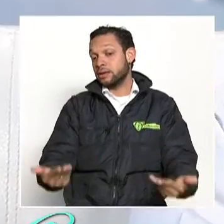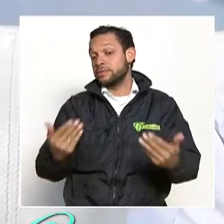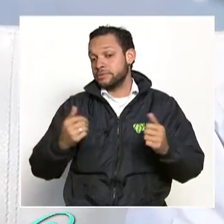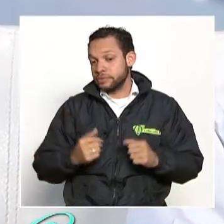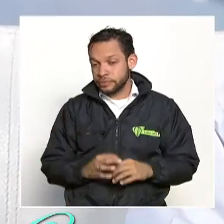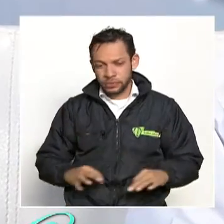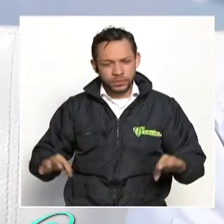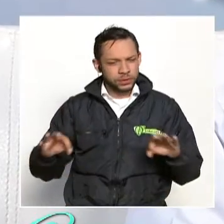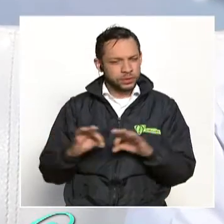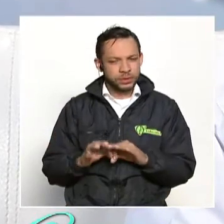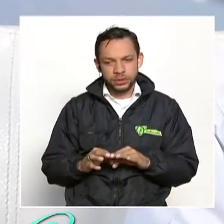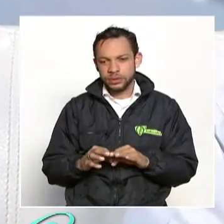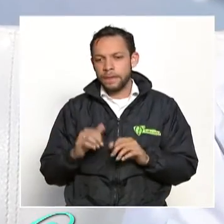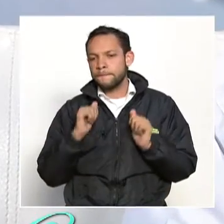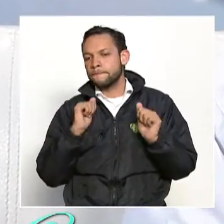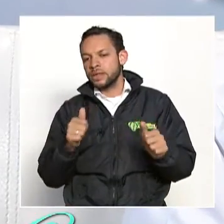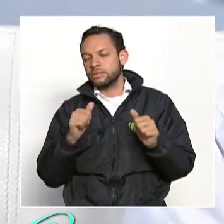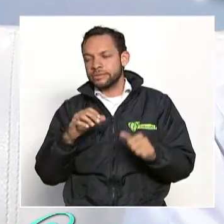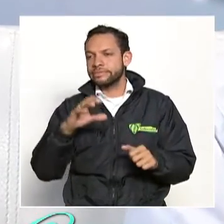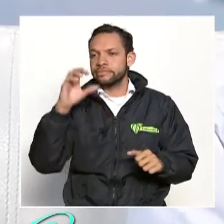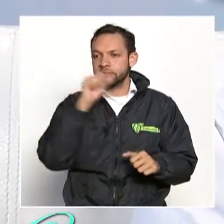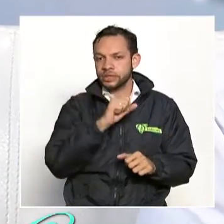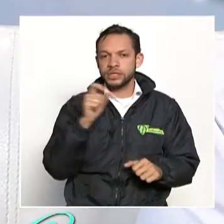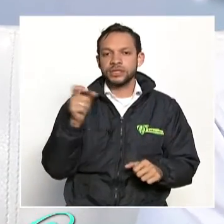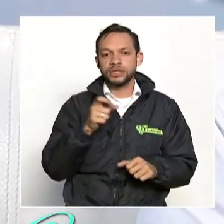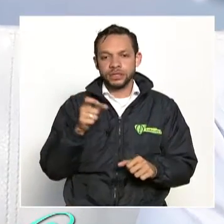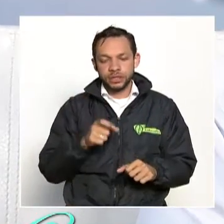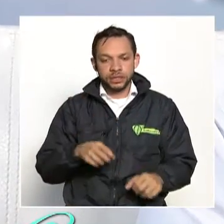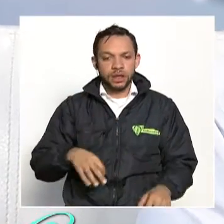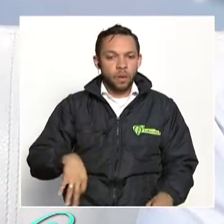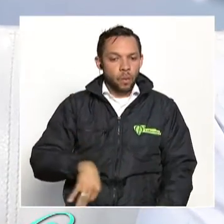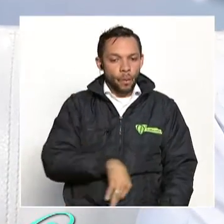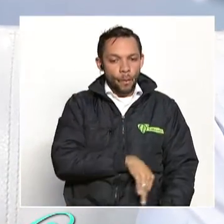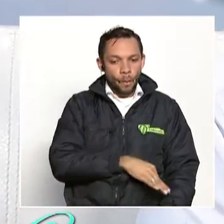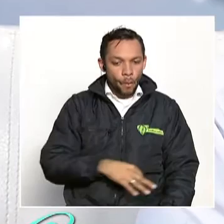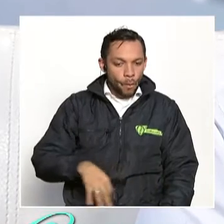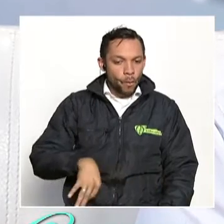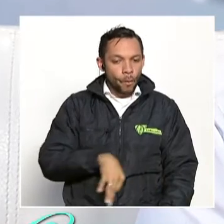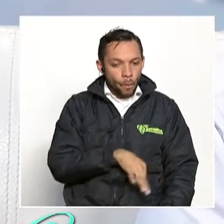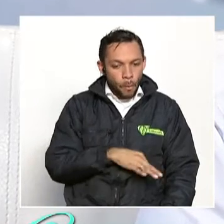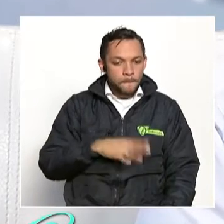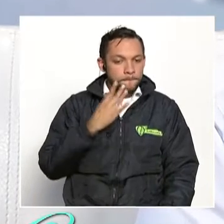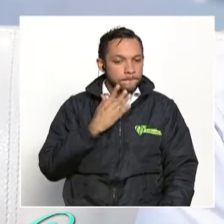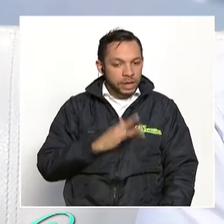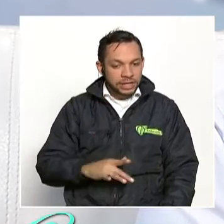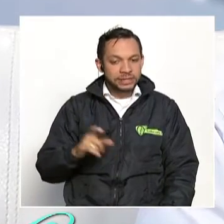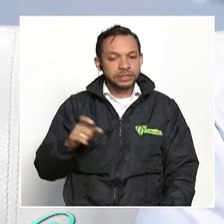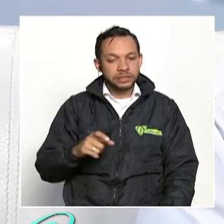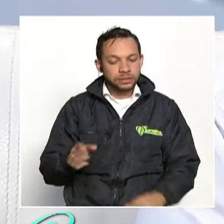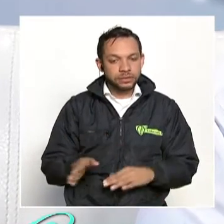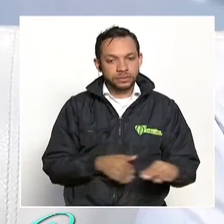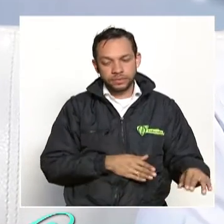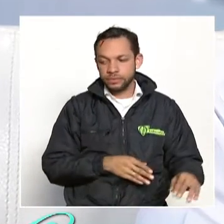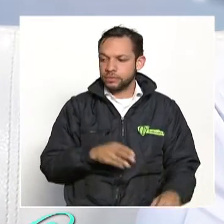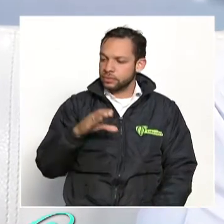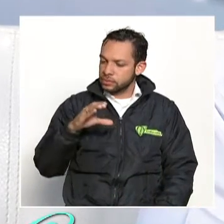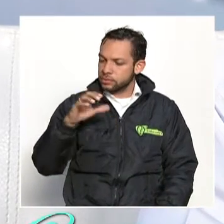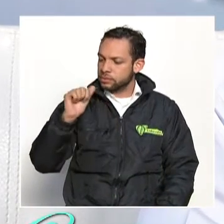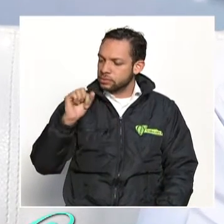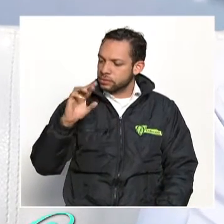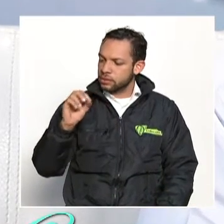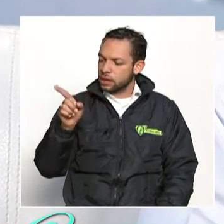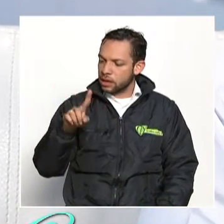lo importante de ustedes entender todo este proceso terapéutico. Ahora, doctor Carlos González,